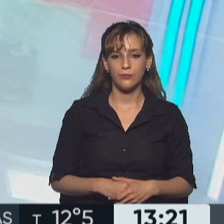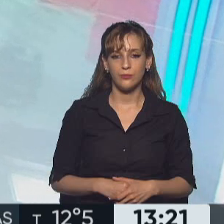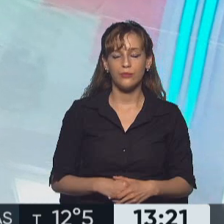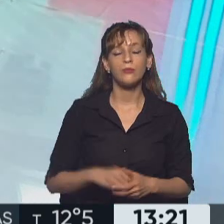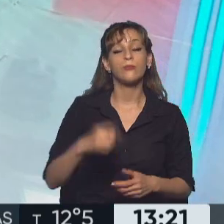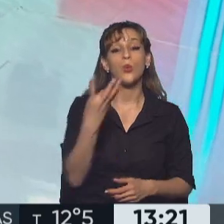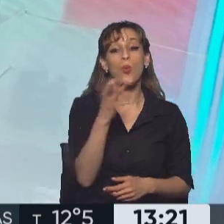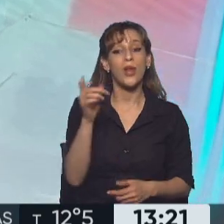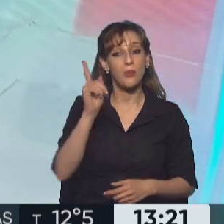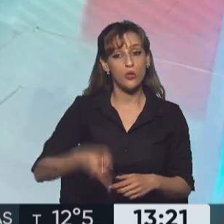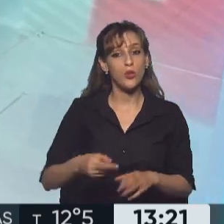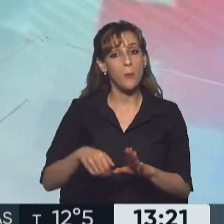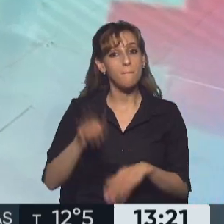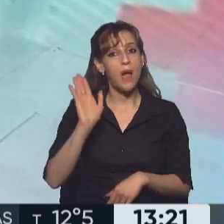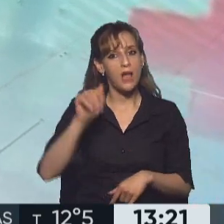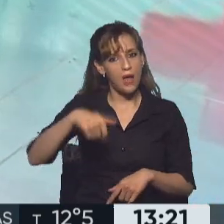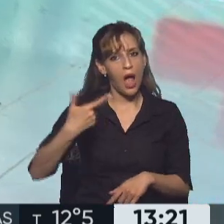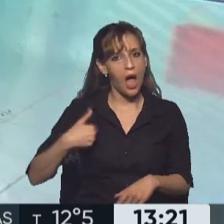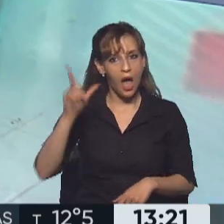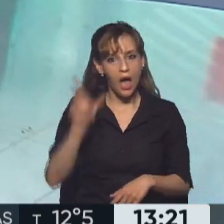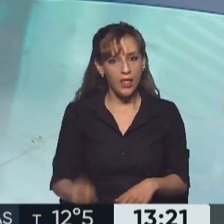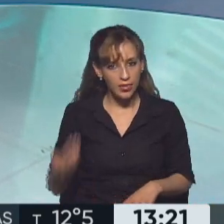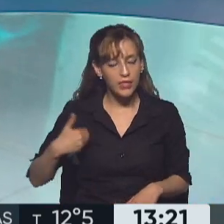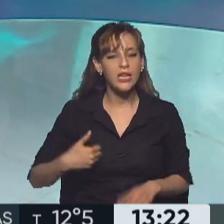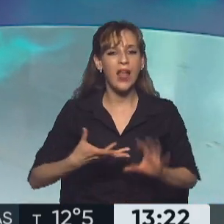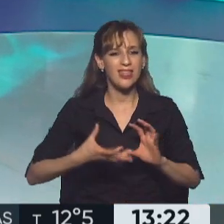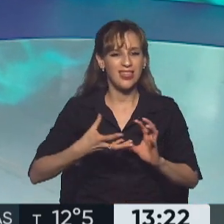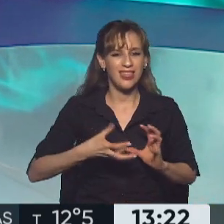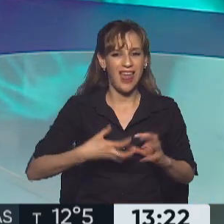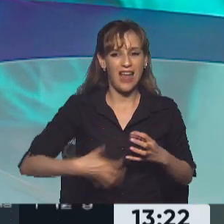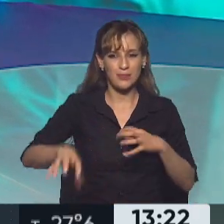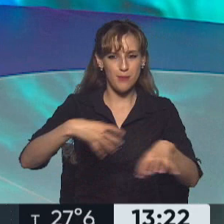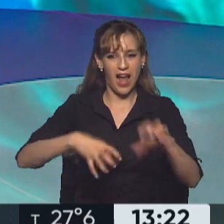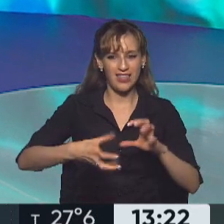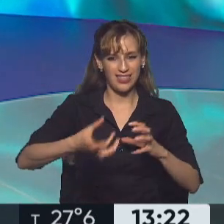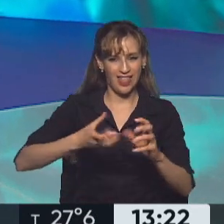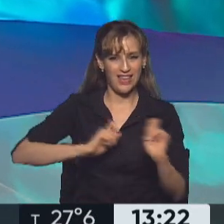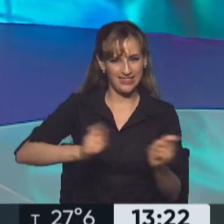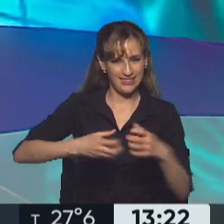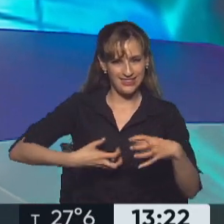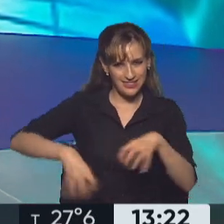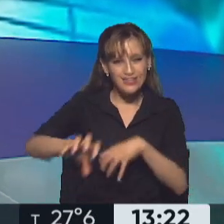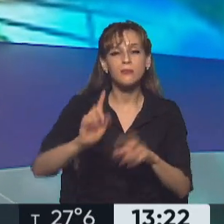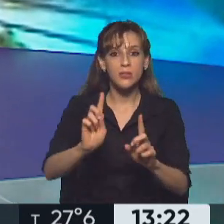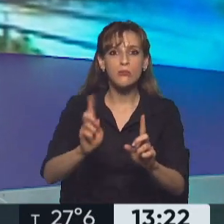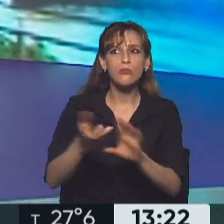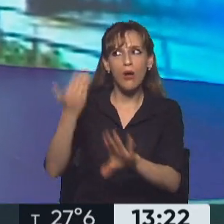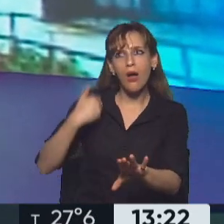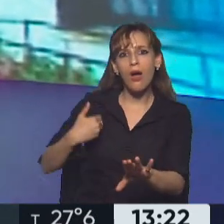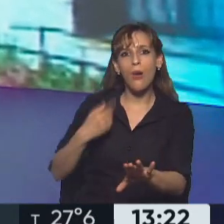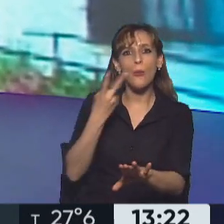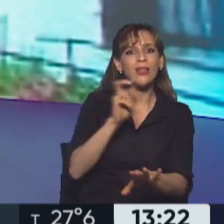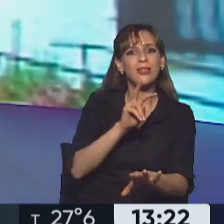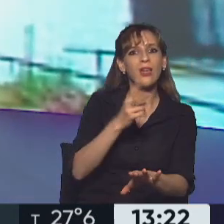aumentaron un 40% los trasplantes en la Argentina durante el año 2021. Más de 3.000 trasplantes se llevaron a cabo, en su